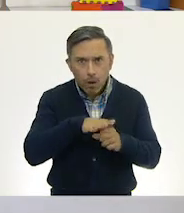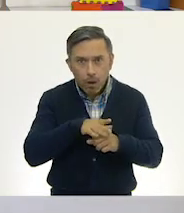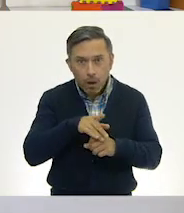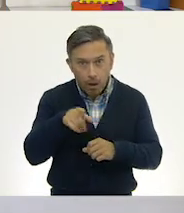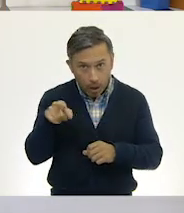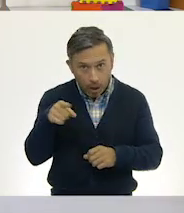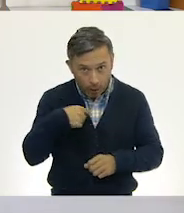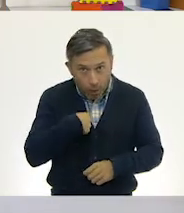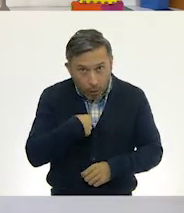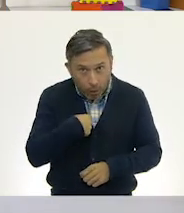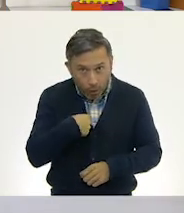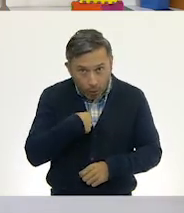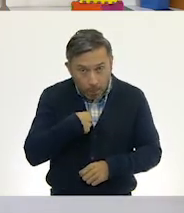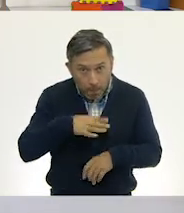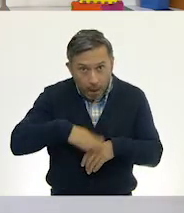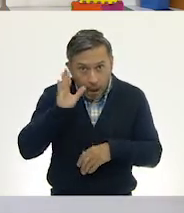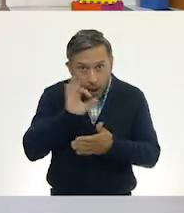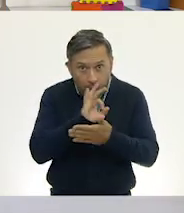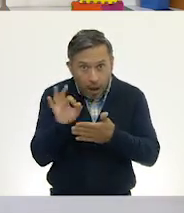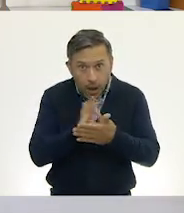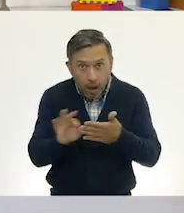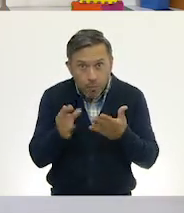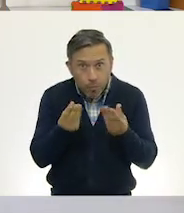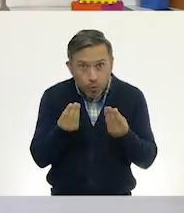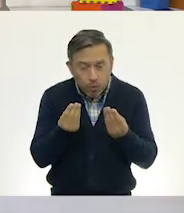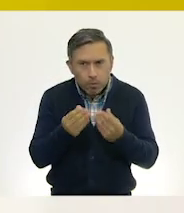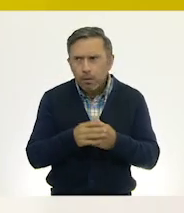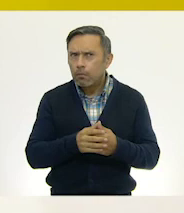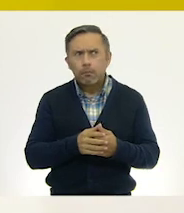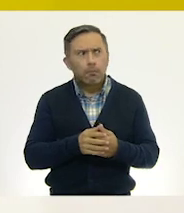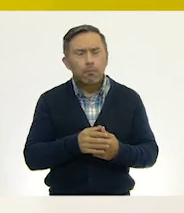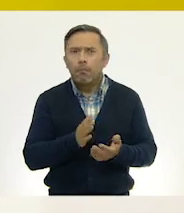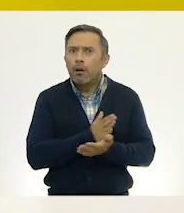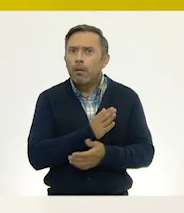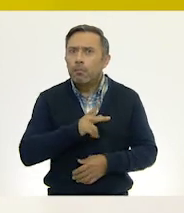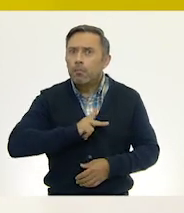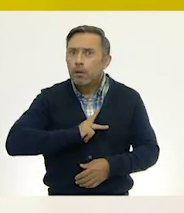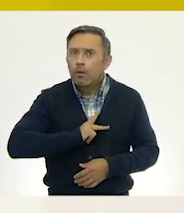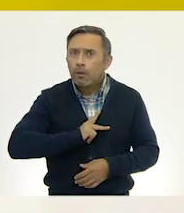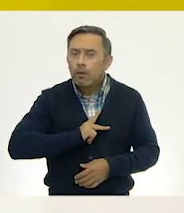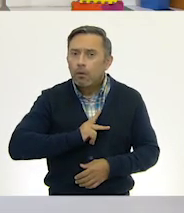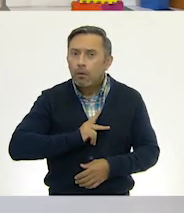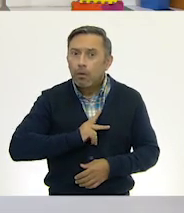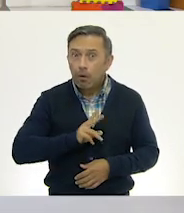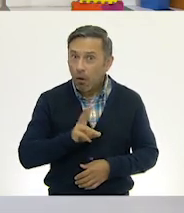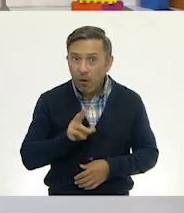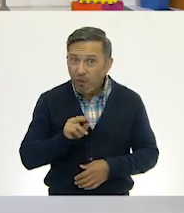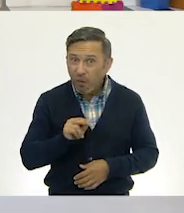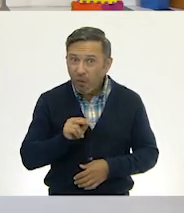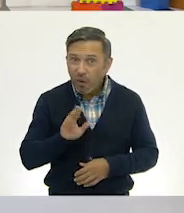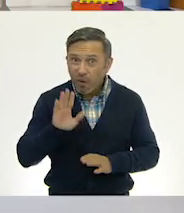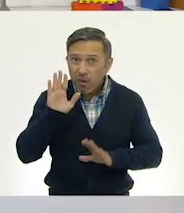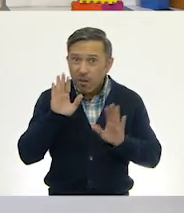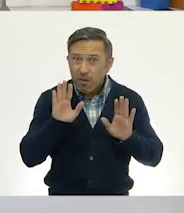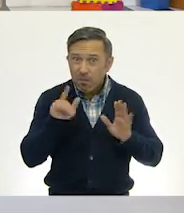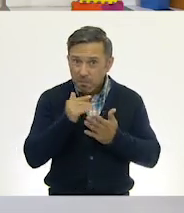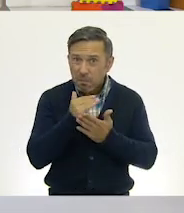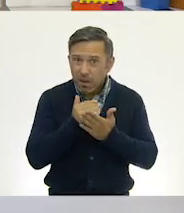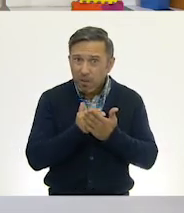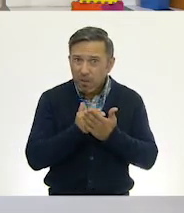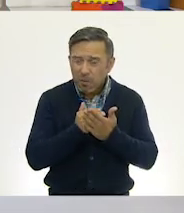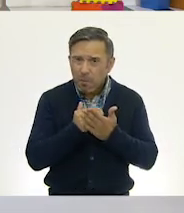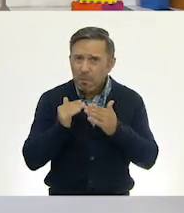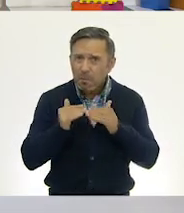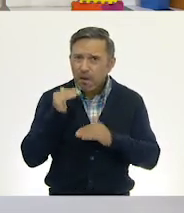dice que yo? Veo muchos. ¿Y el mío? ¿No? ¿Tiene menos? ¿O tiene